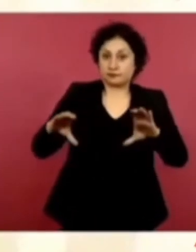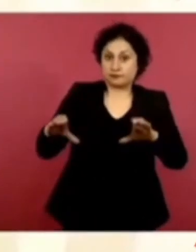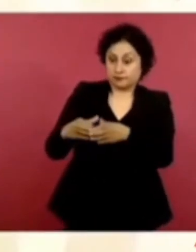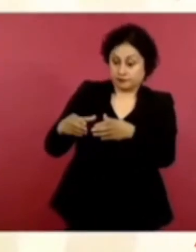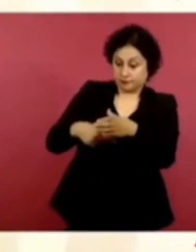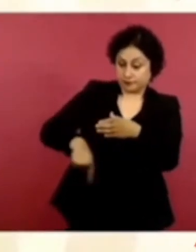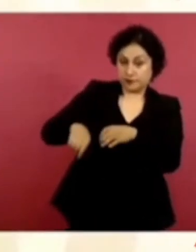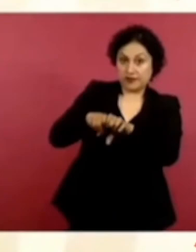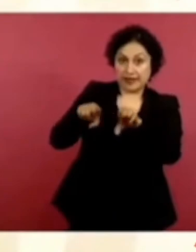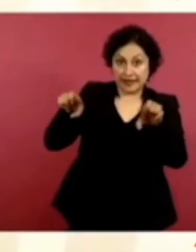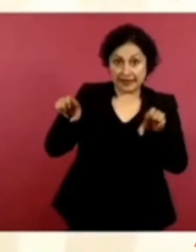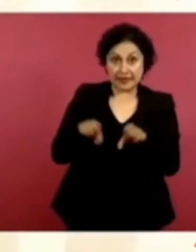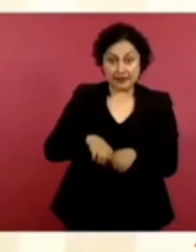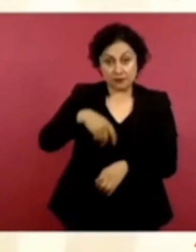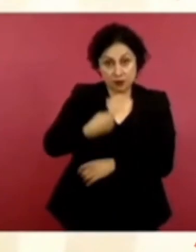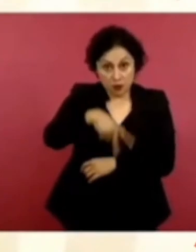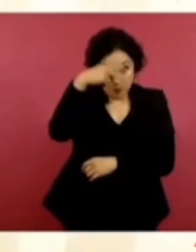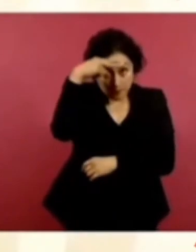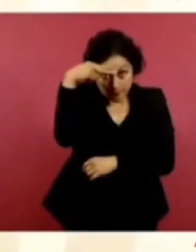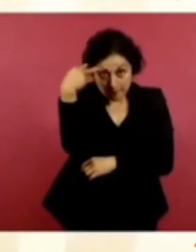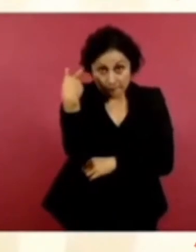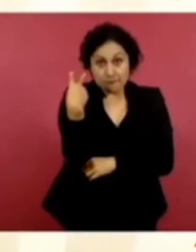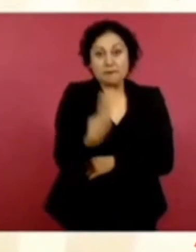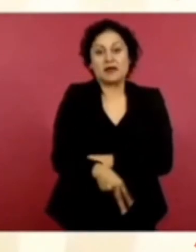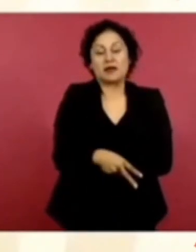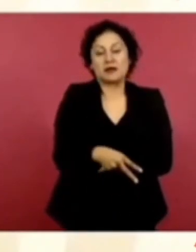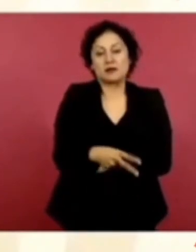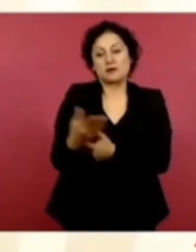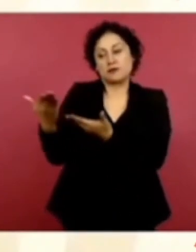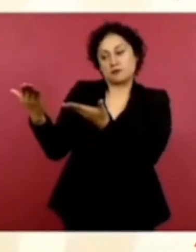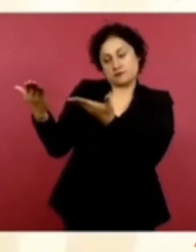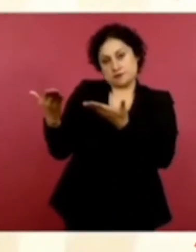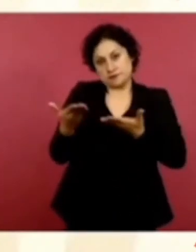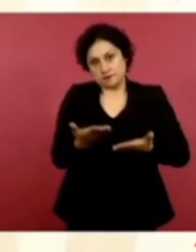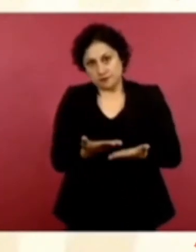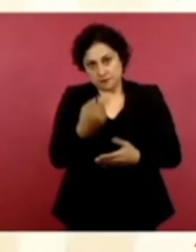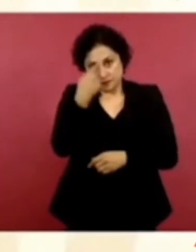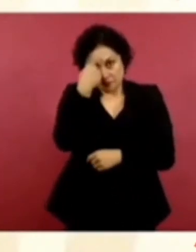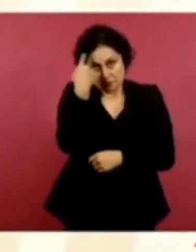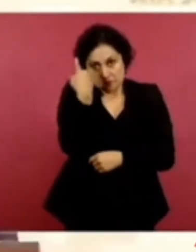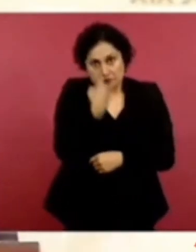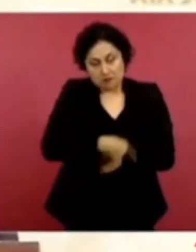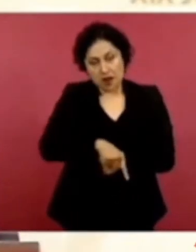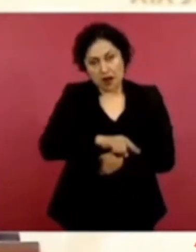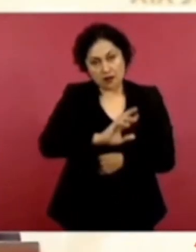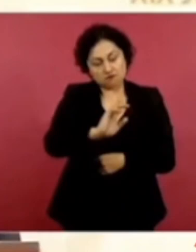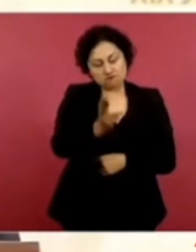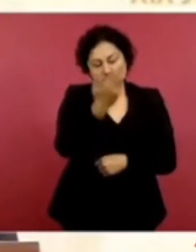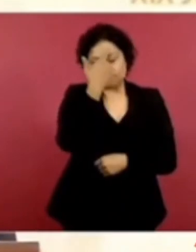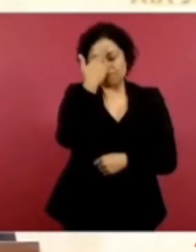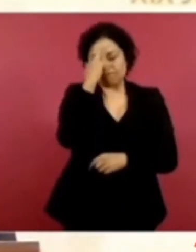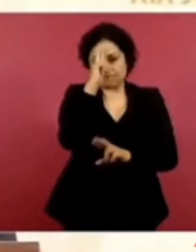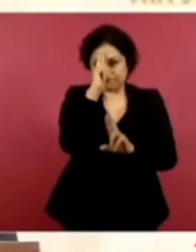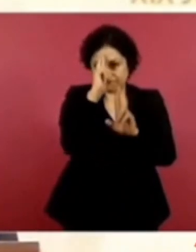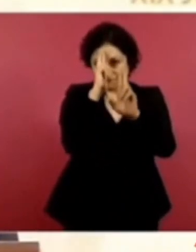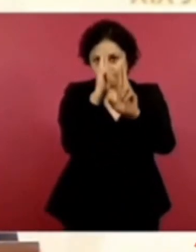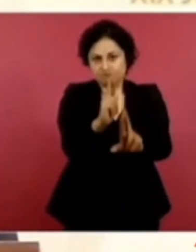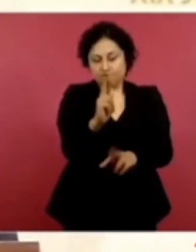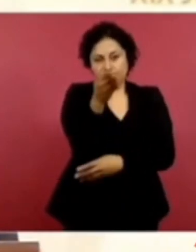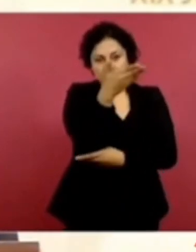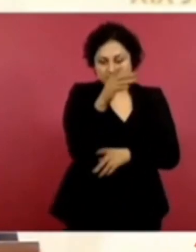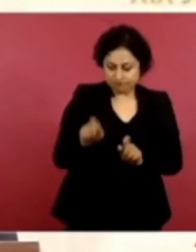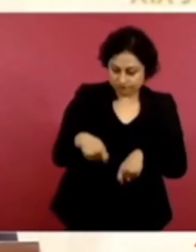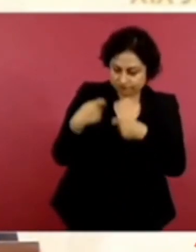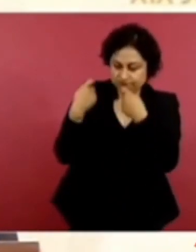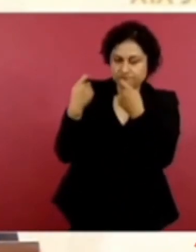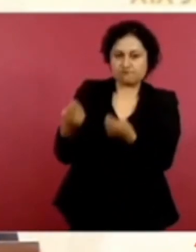le damos la bienvenida a este acto solemne republicano y le deseamos el mayor